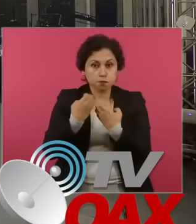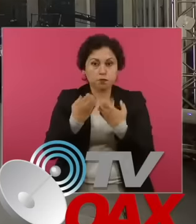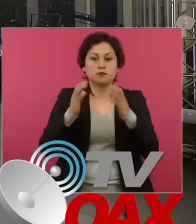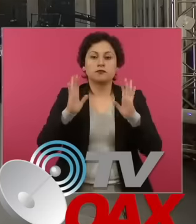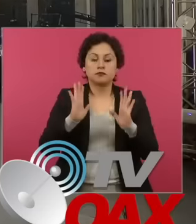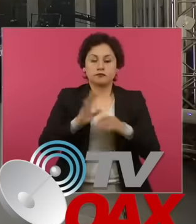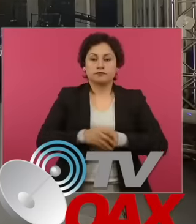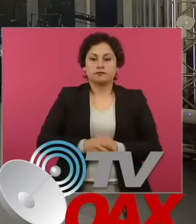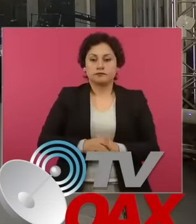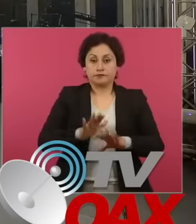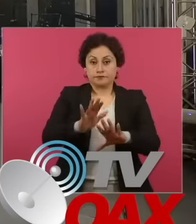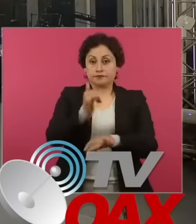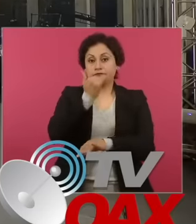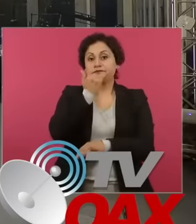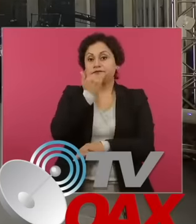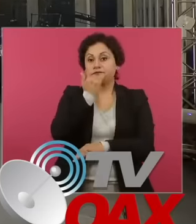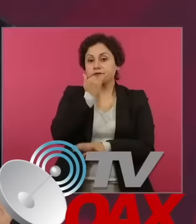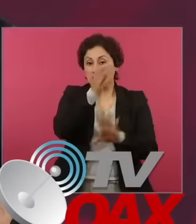estamos violando el tratado.